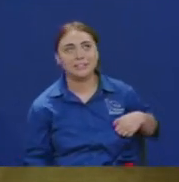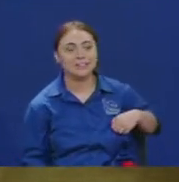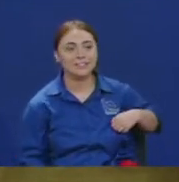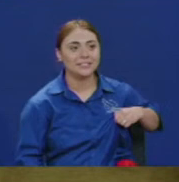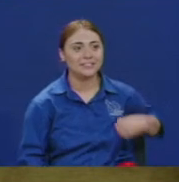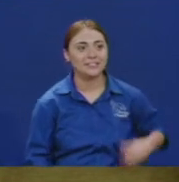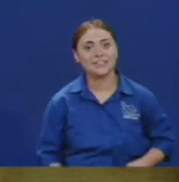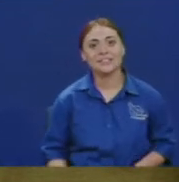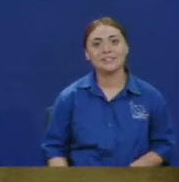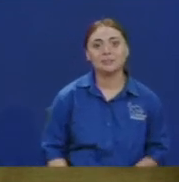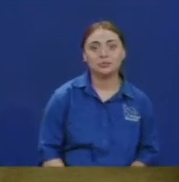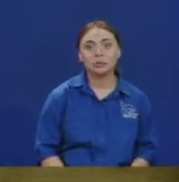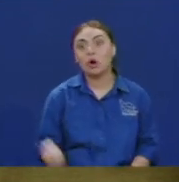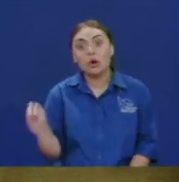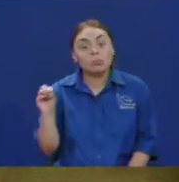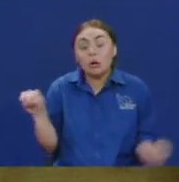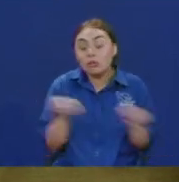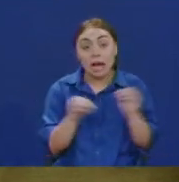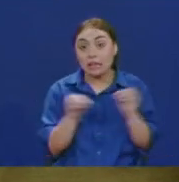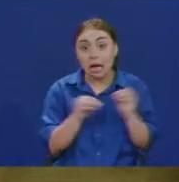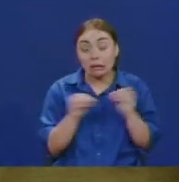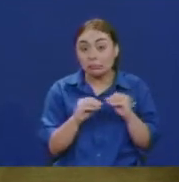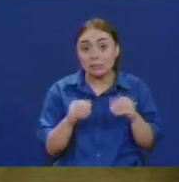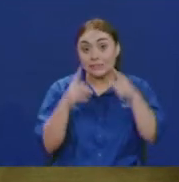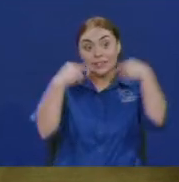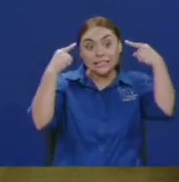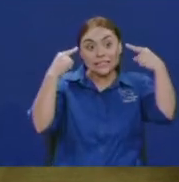Con NASA contento.